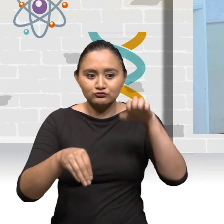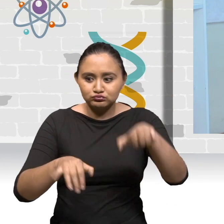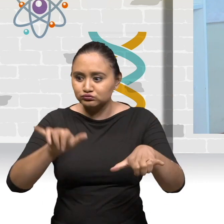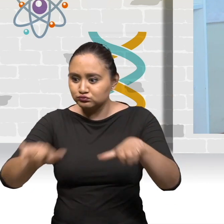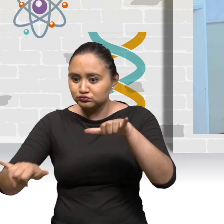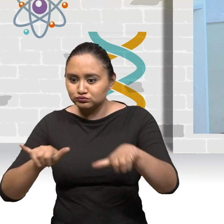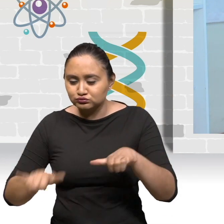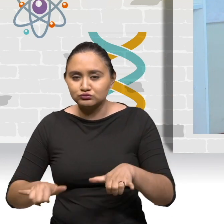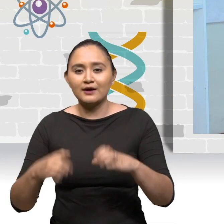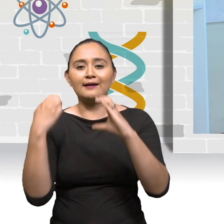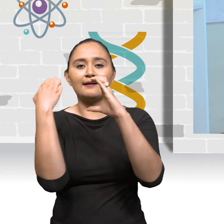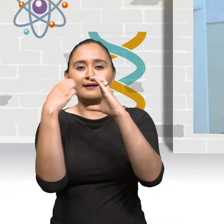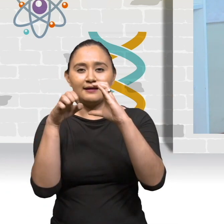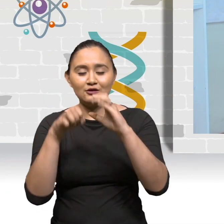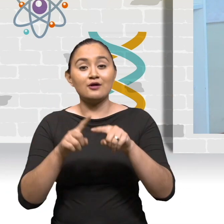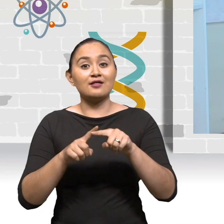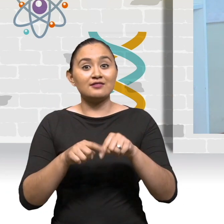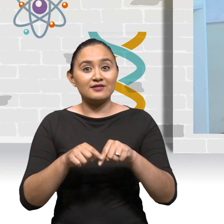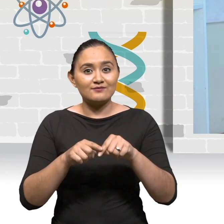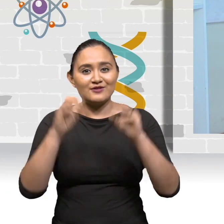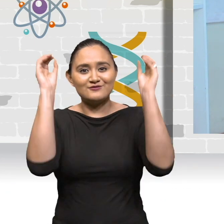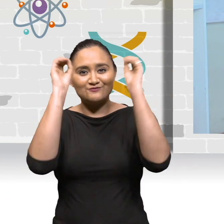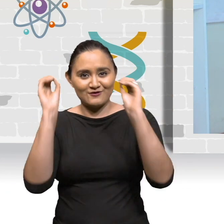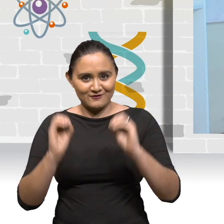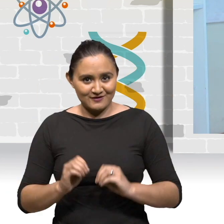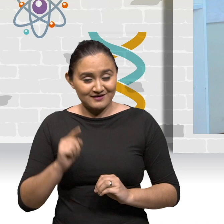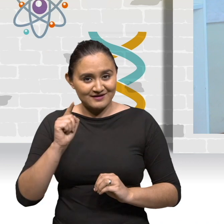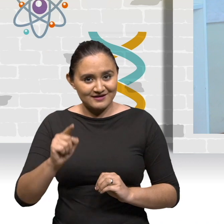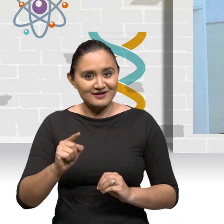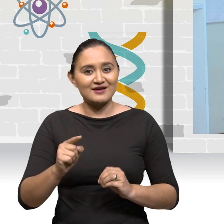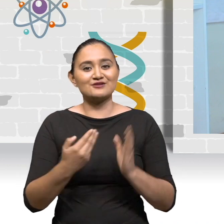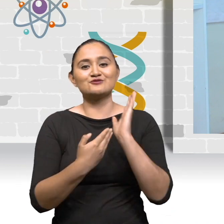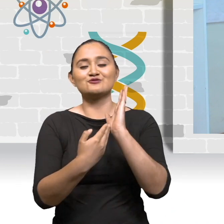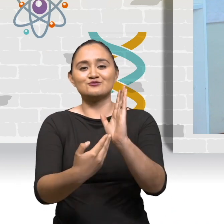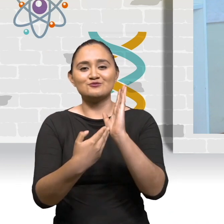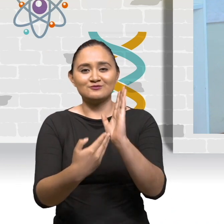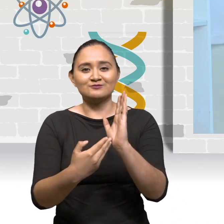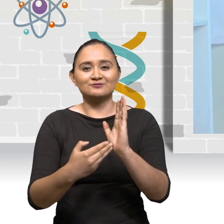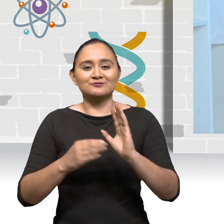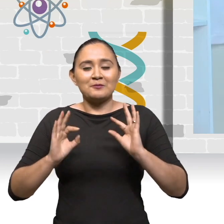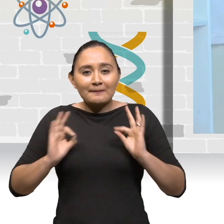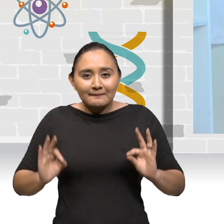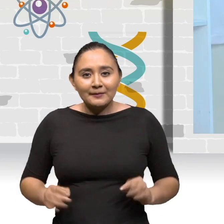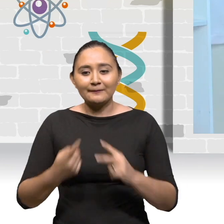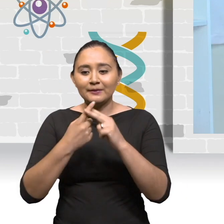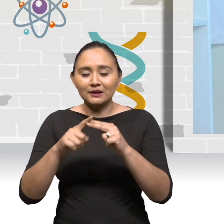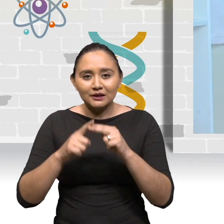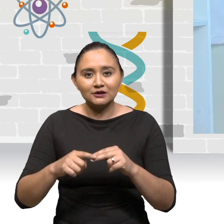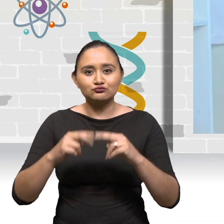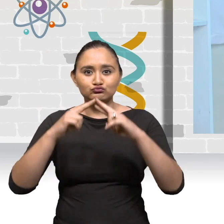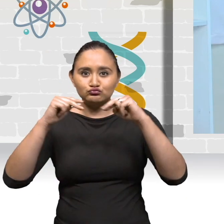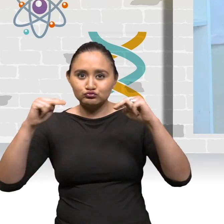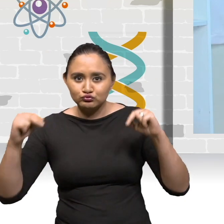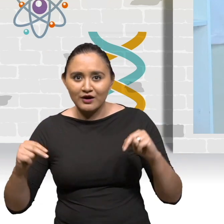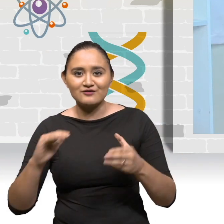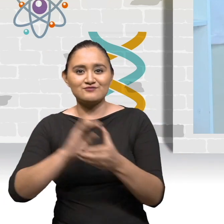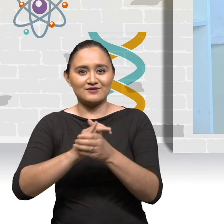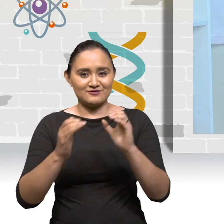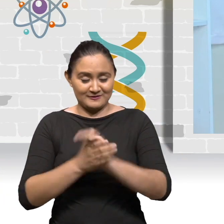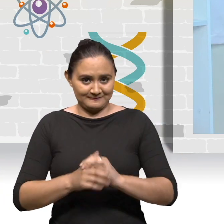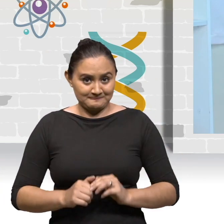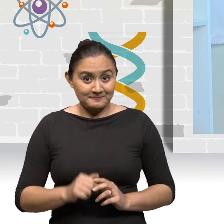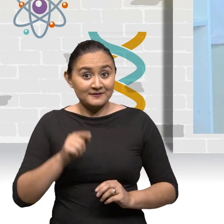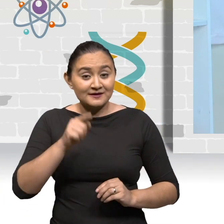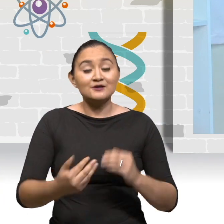probabilidades corresponde al modelo mecánico cuántico de la materia su importancia radica al constituir